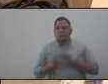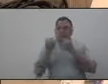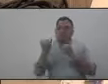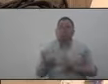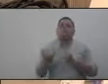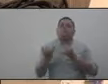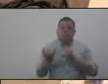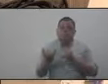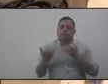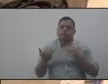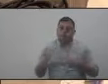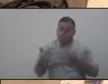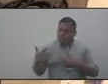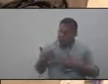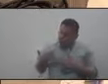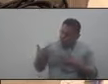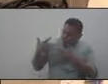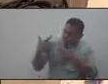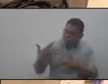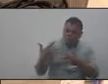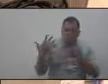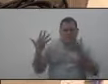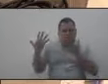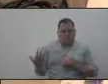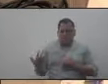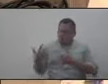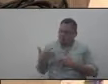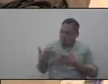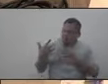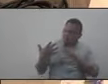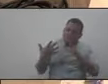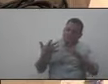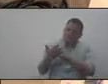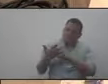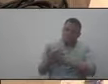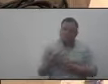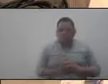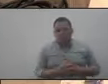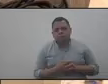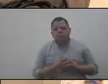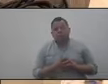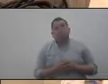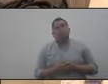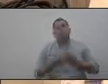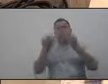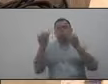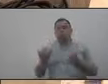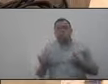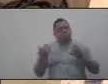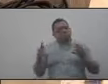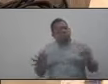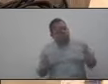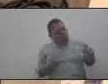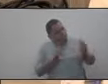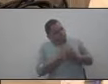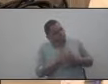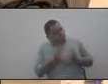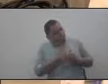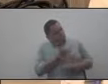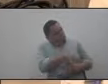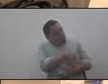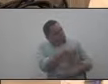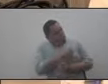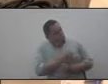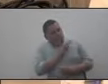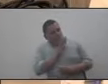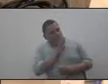tenido la mayor voluntad y la entereza para siempre, en conjunto con las acciones que